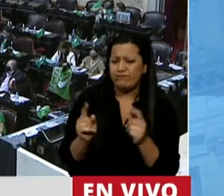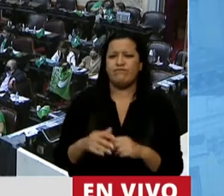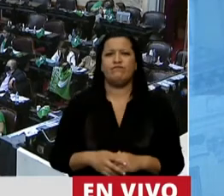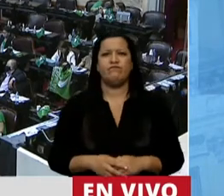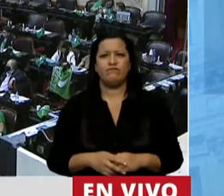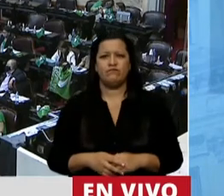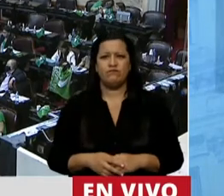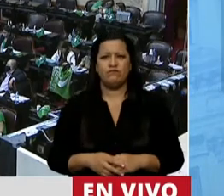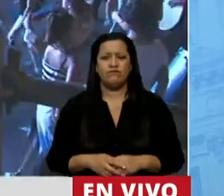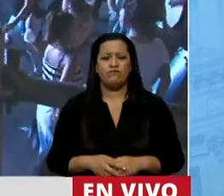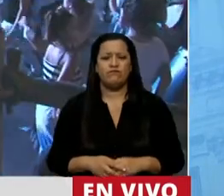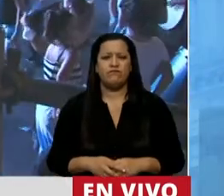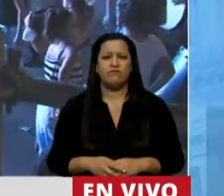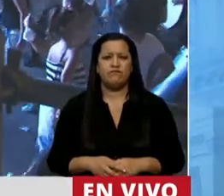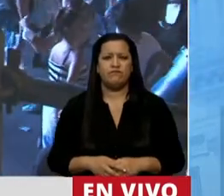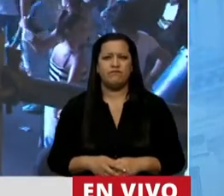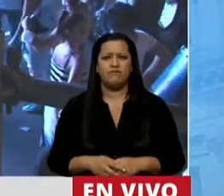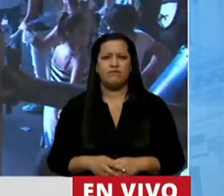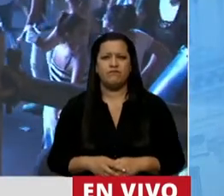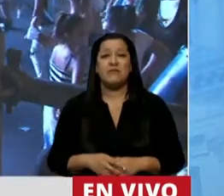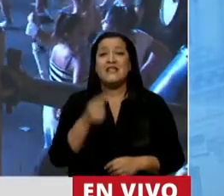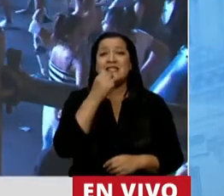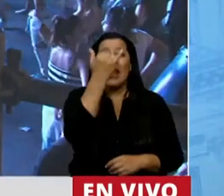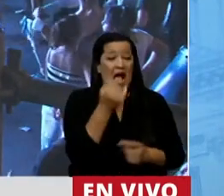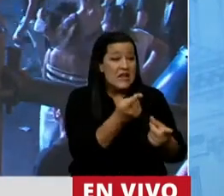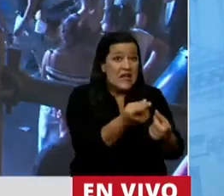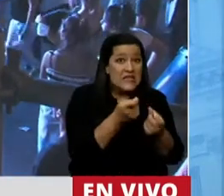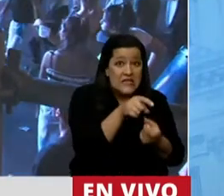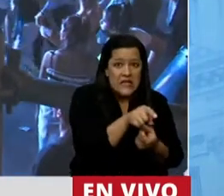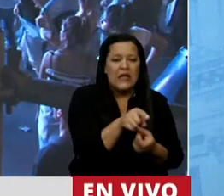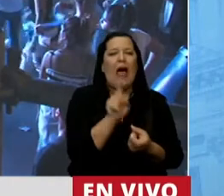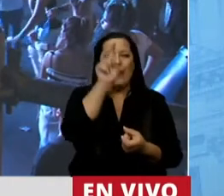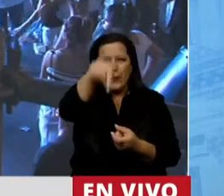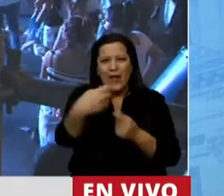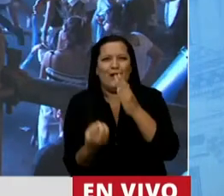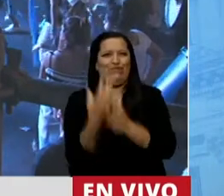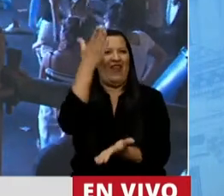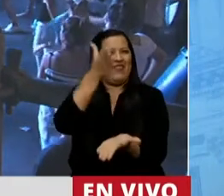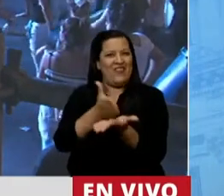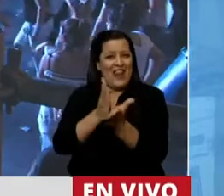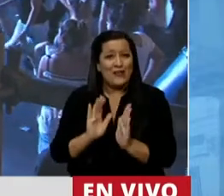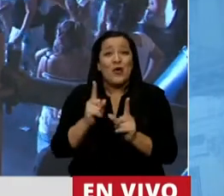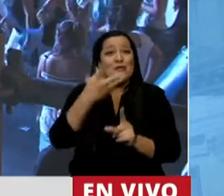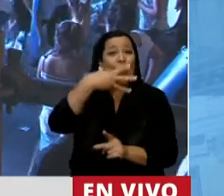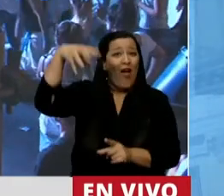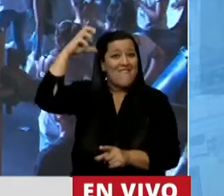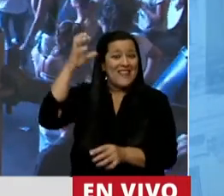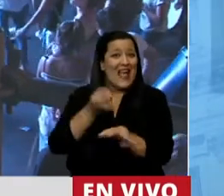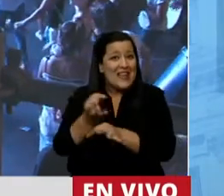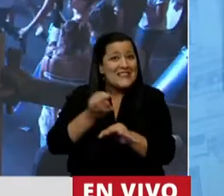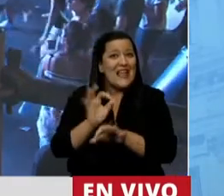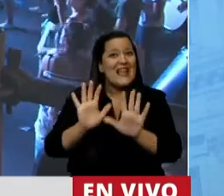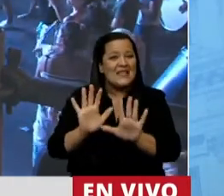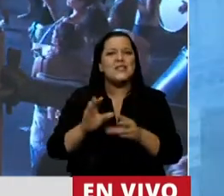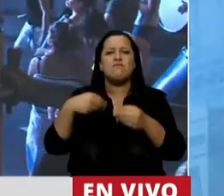costos de una difamación. Donde existe una necesidad, nace un derecho, como nos enseñara la compañera Evita y nos lo mostraba protegiendo